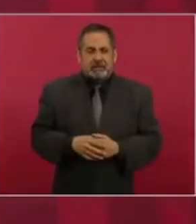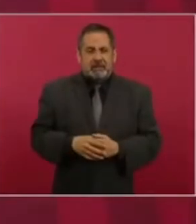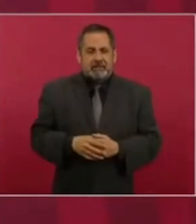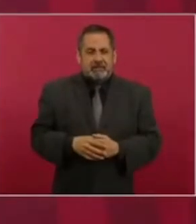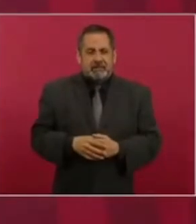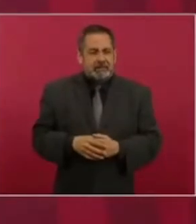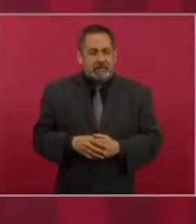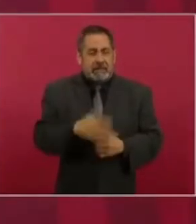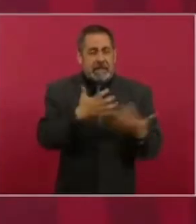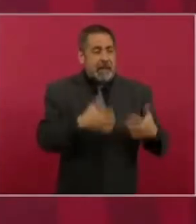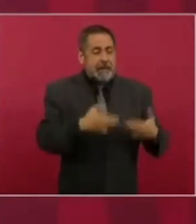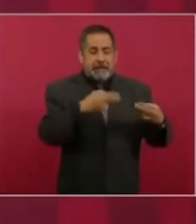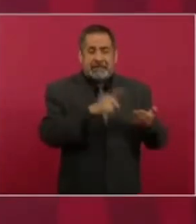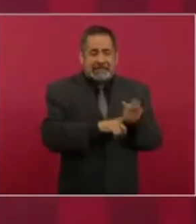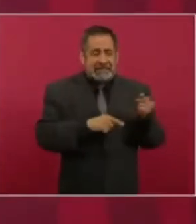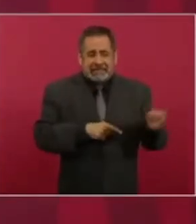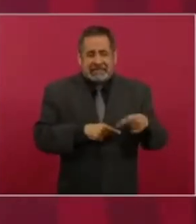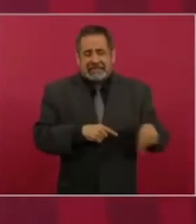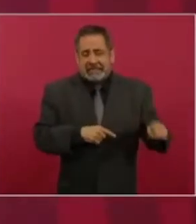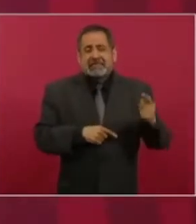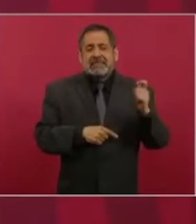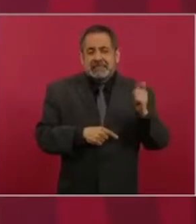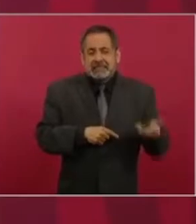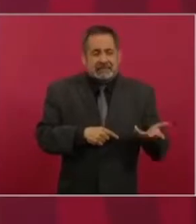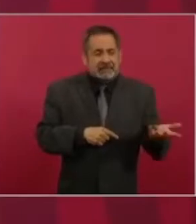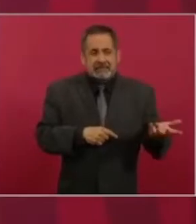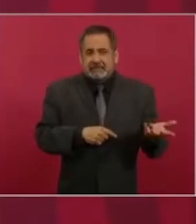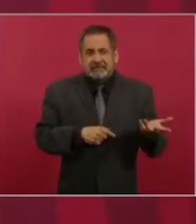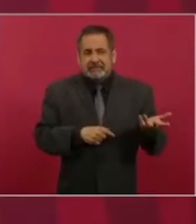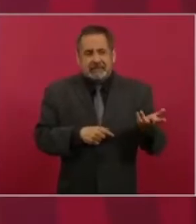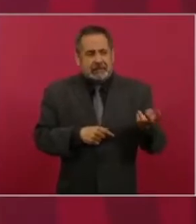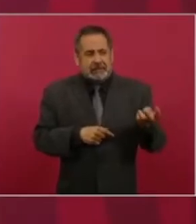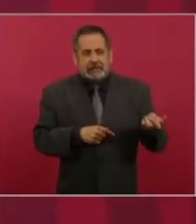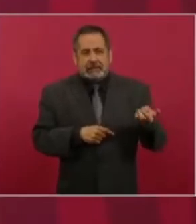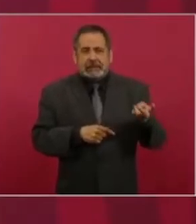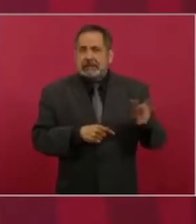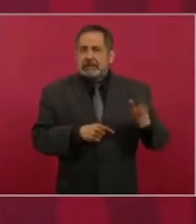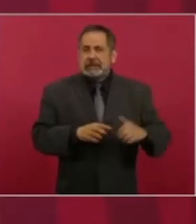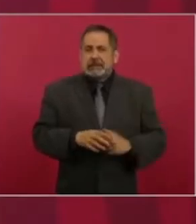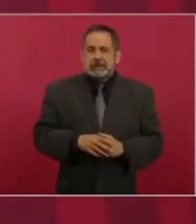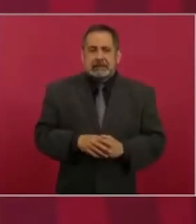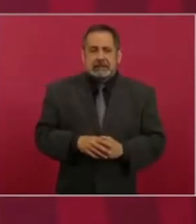esas empresas tienen esas